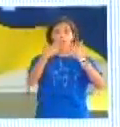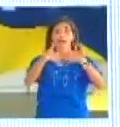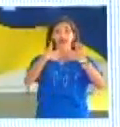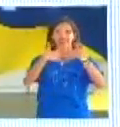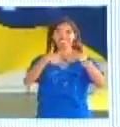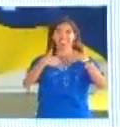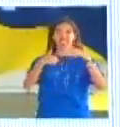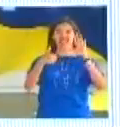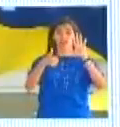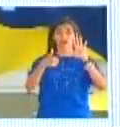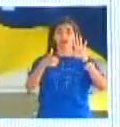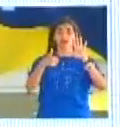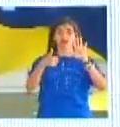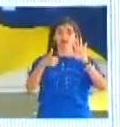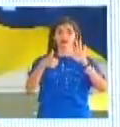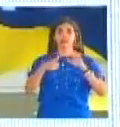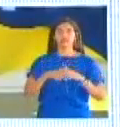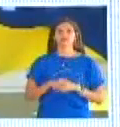las empresarias.